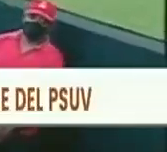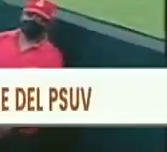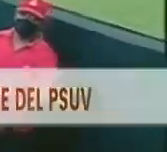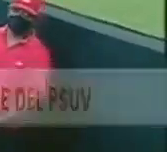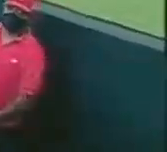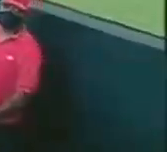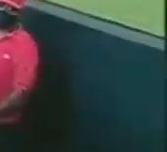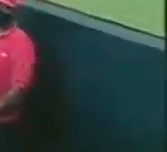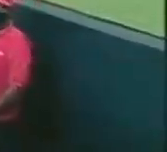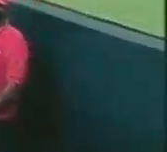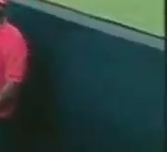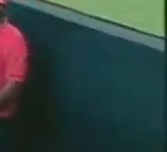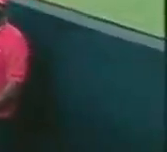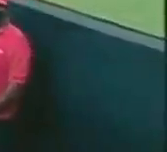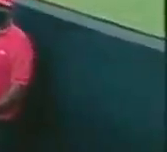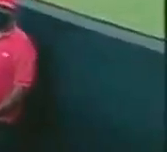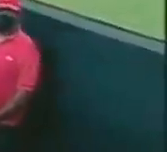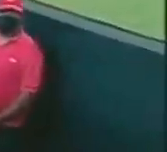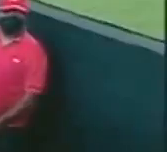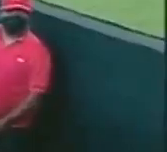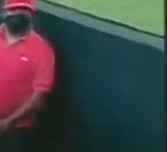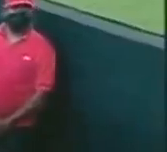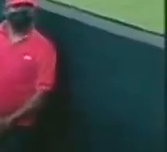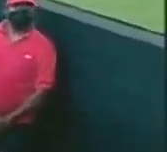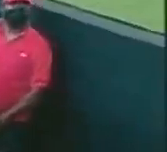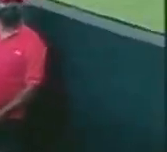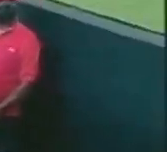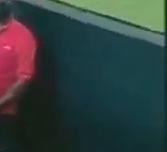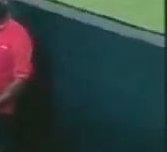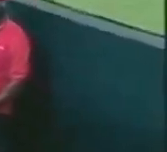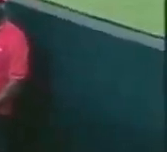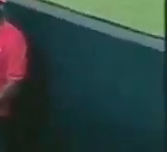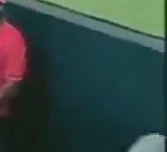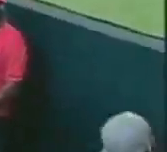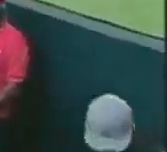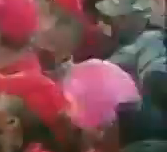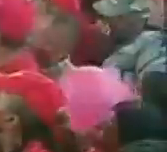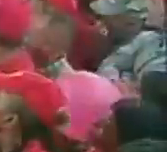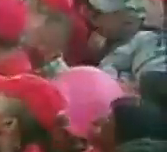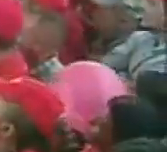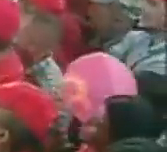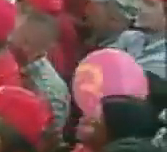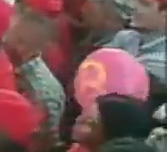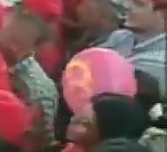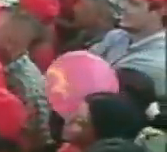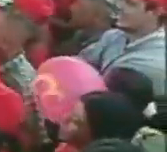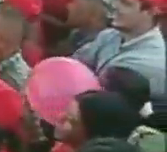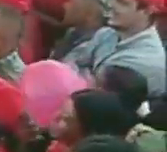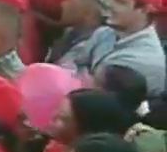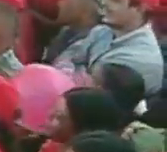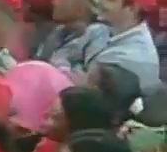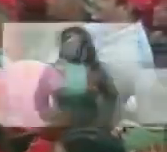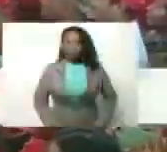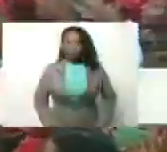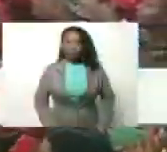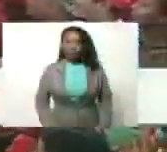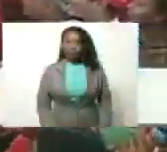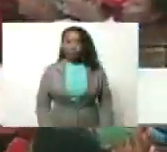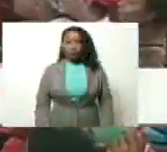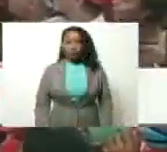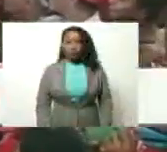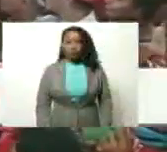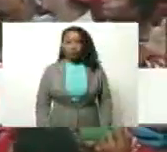ganaron los hombres ganaron los hombres ganaron los hombres por allá por allá ganaron los